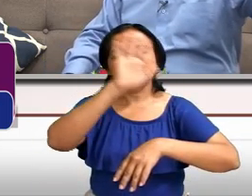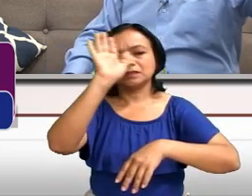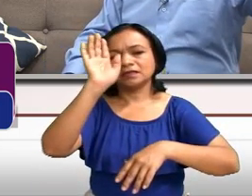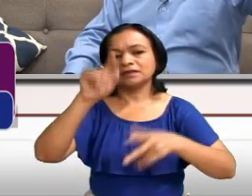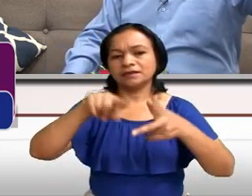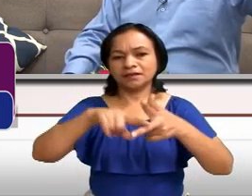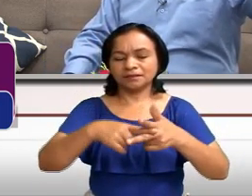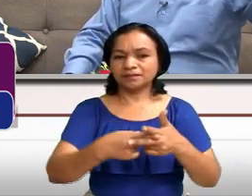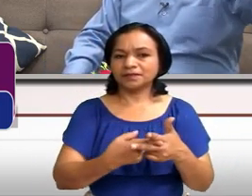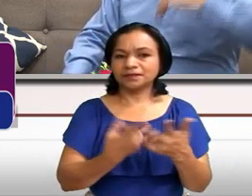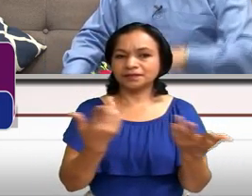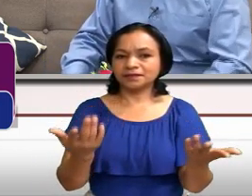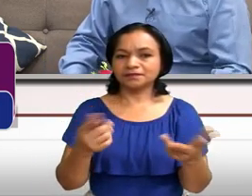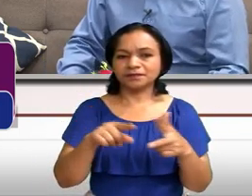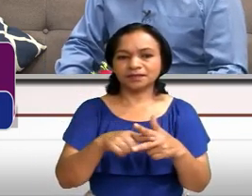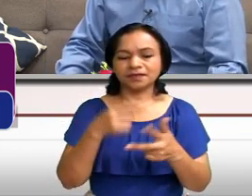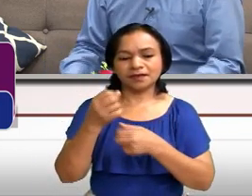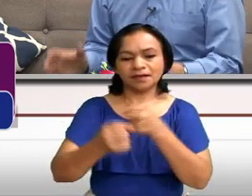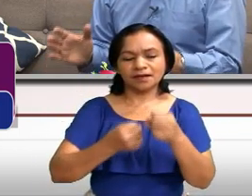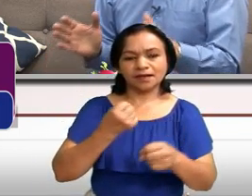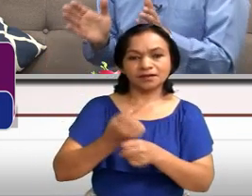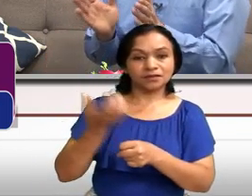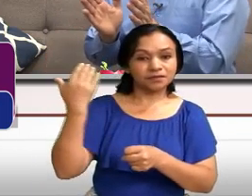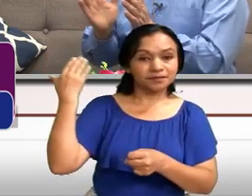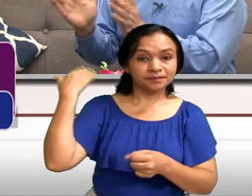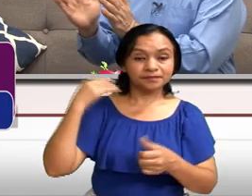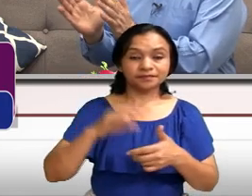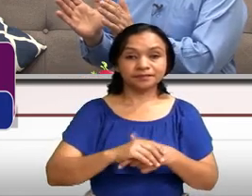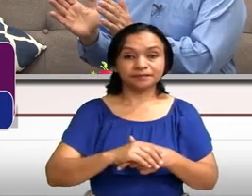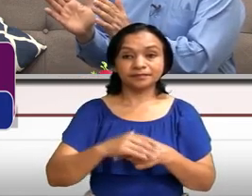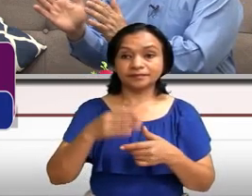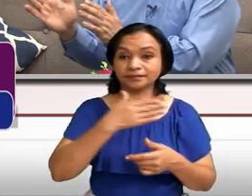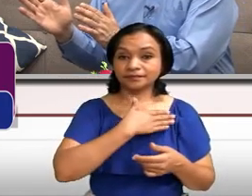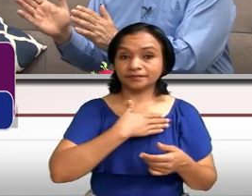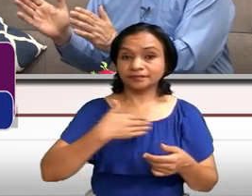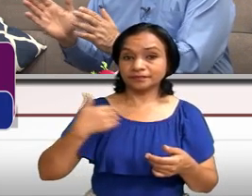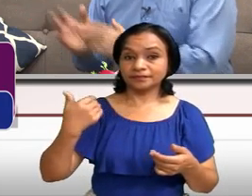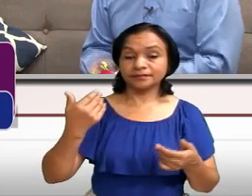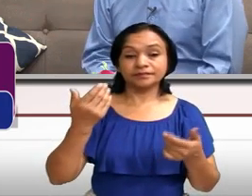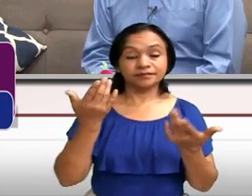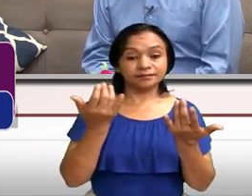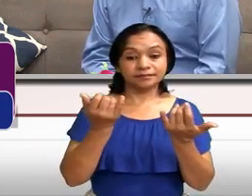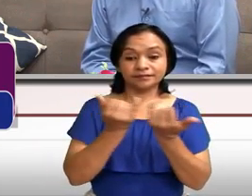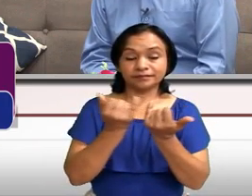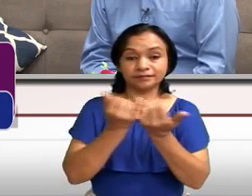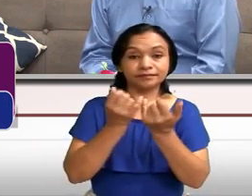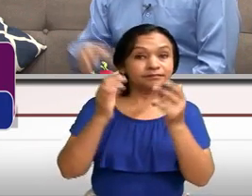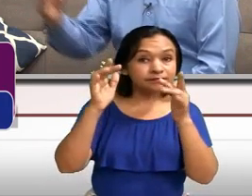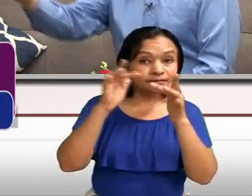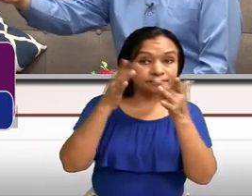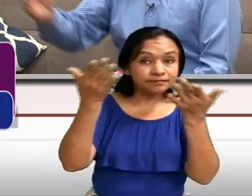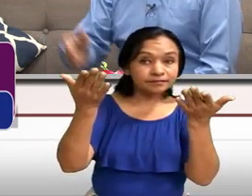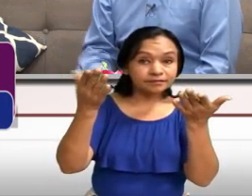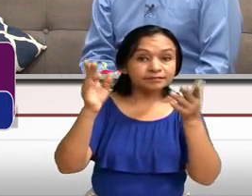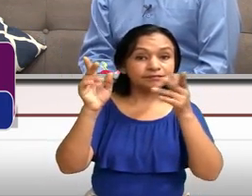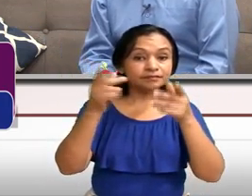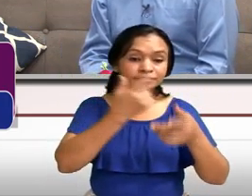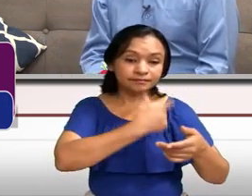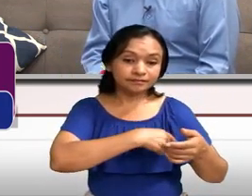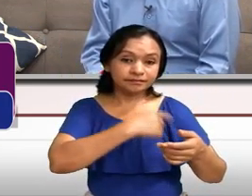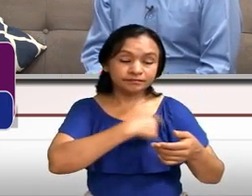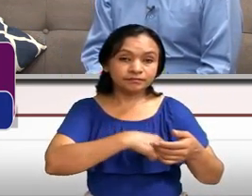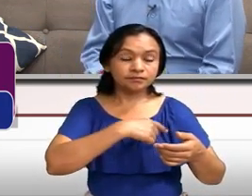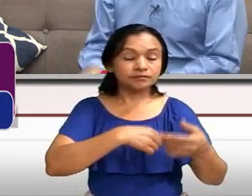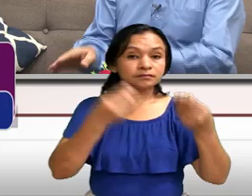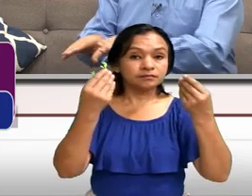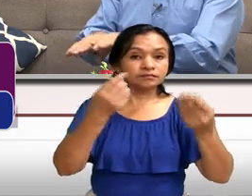iniciado el año pasado. Entonces, esa es la calidad de ese internet que le va a permitir a las escuelas. Llevamos una gran